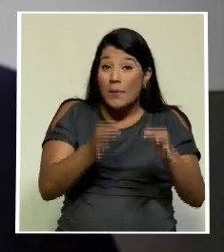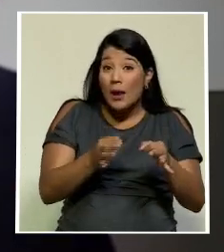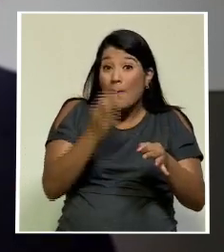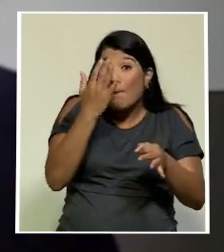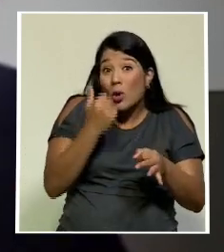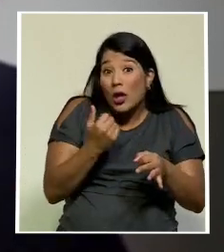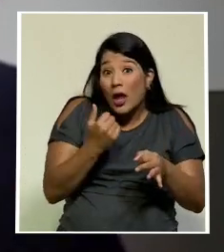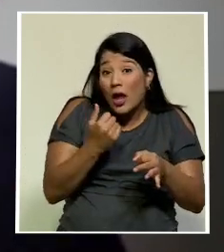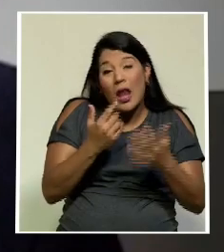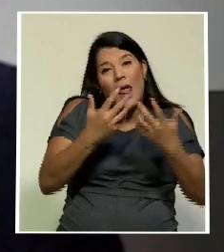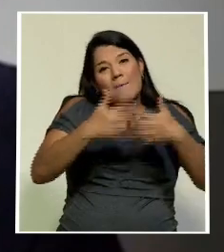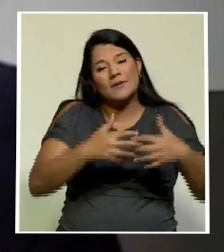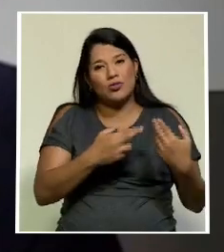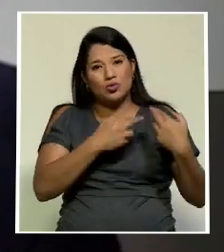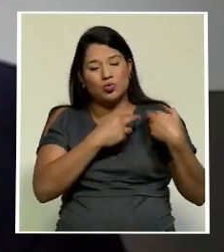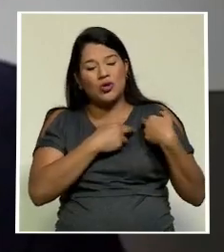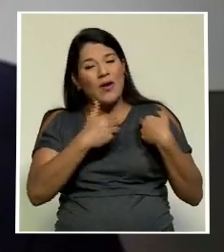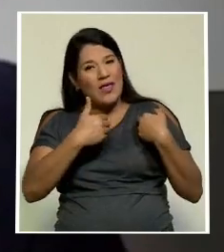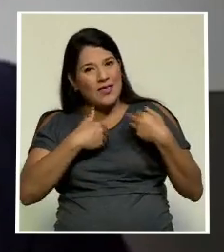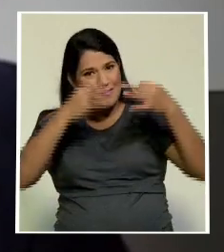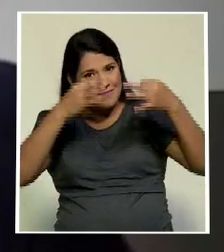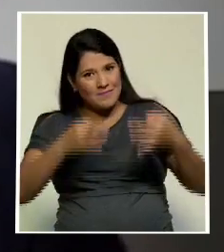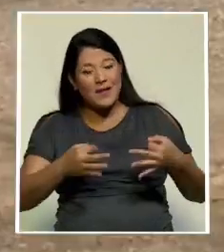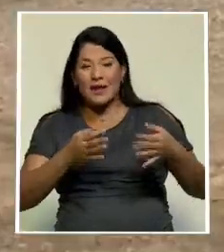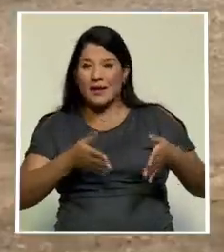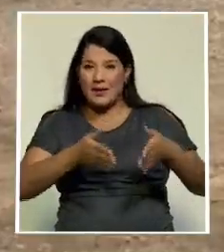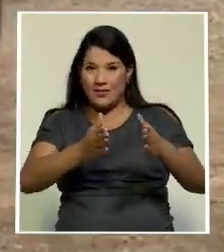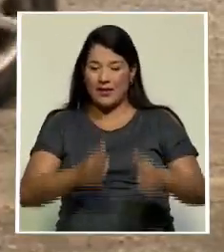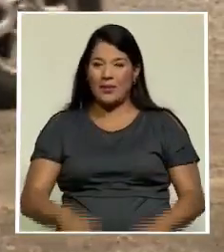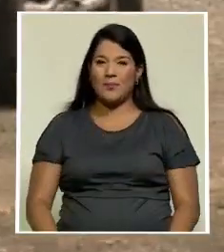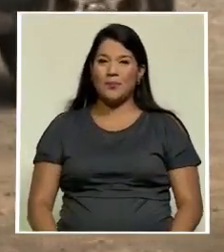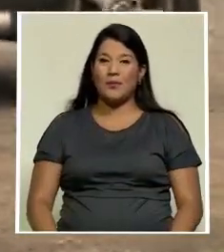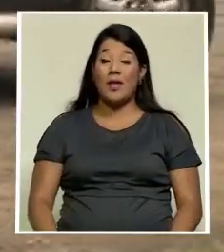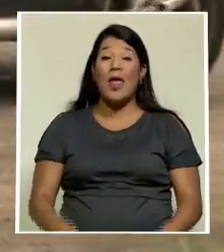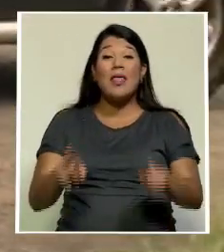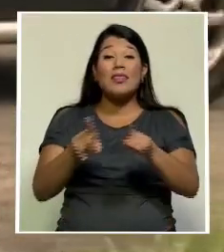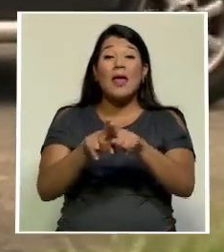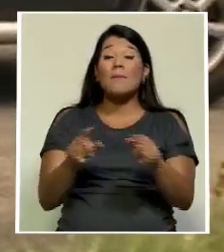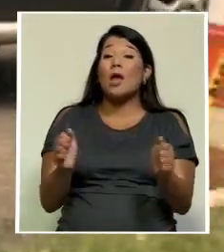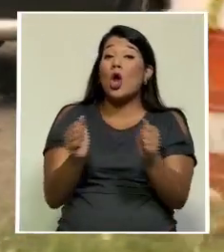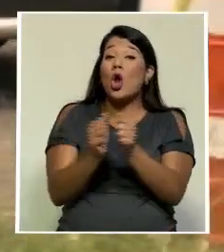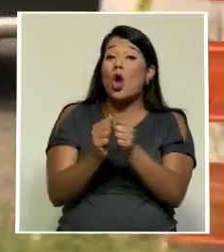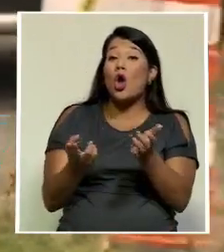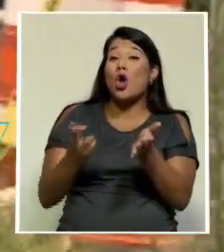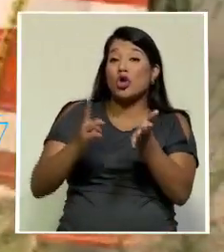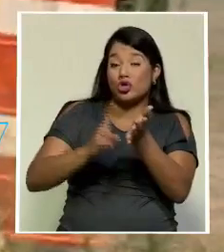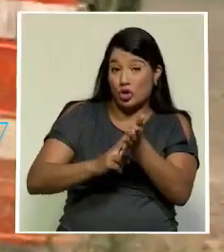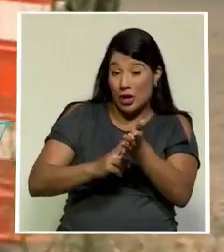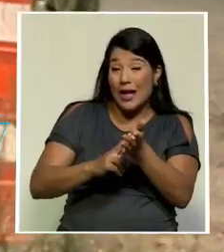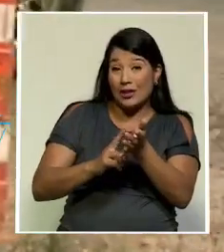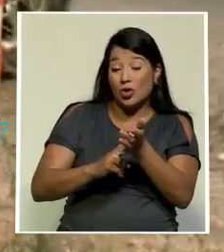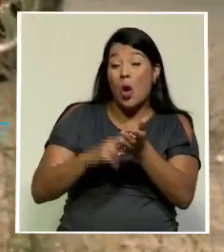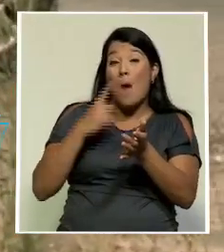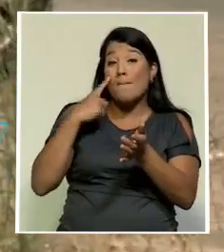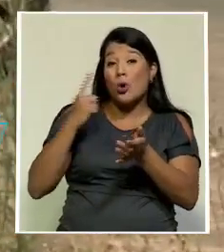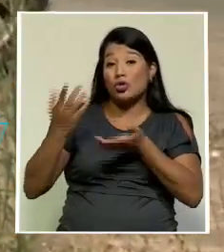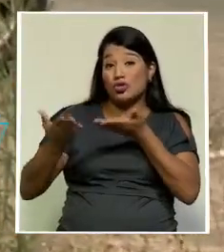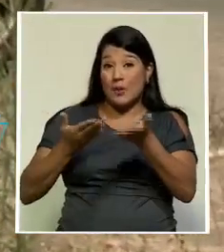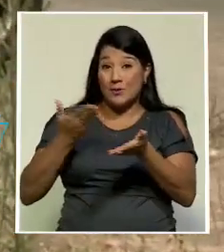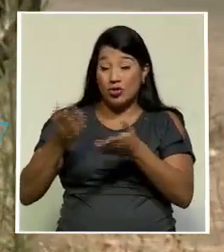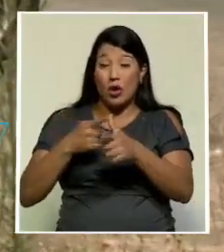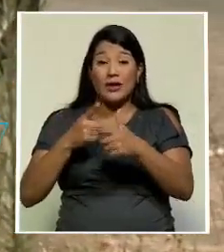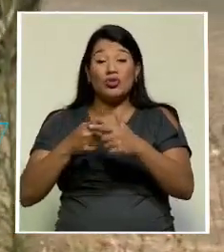responsables de mantenerla durante ese periodo largo. Además, con la modalidad de contratos por niveles de servicio, las autoridades tendrían